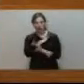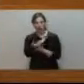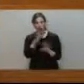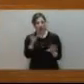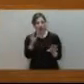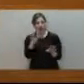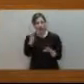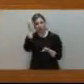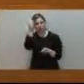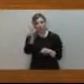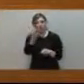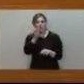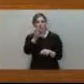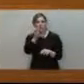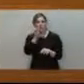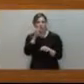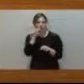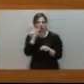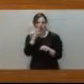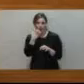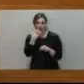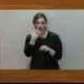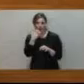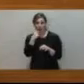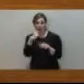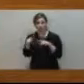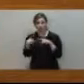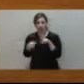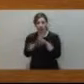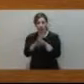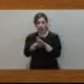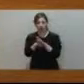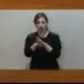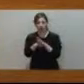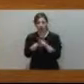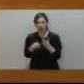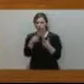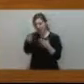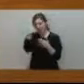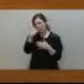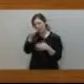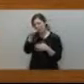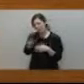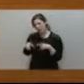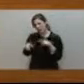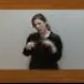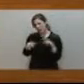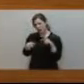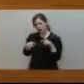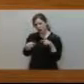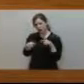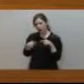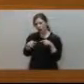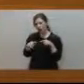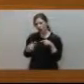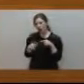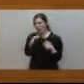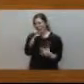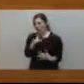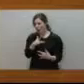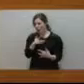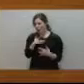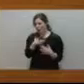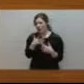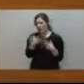vamos a mantener al gerente hasta que le abran juicio oral. ¿Usted sabe por qué le denuncian al actual gerente en la Fiscalía?